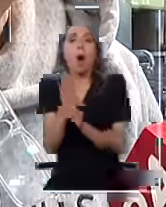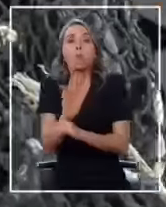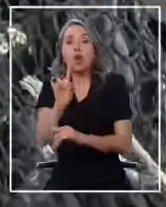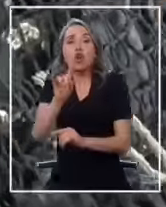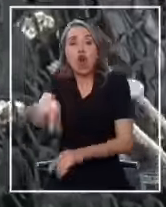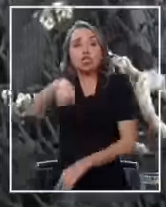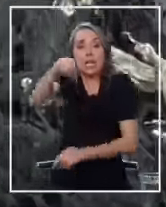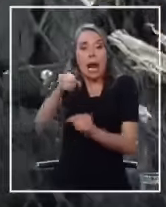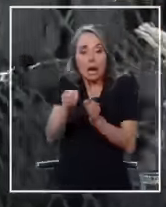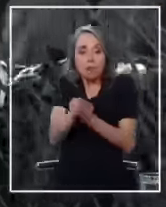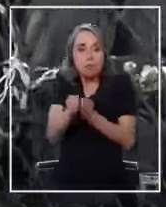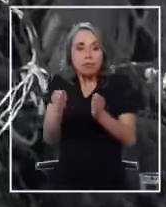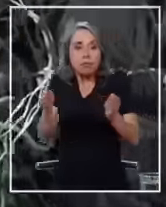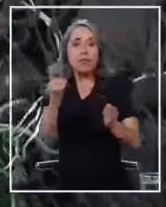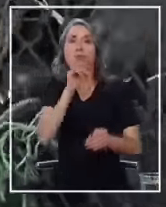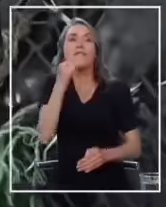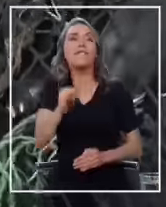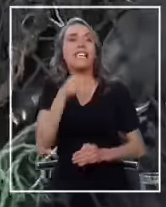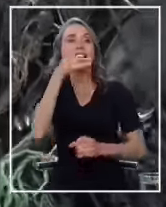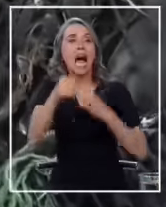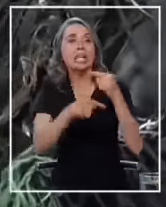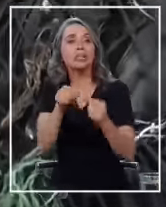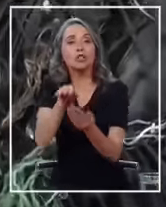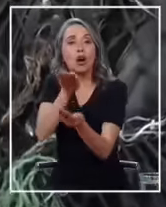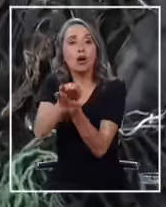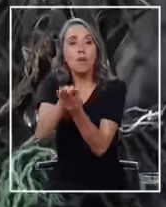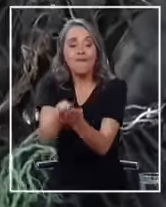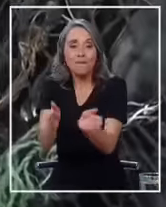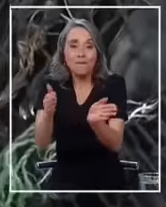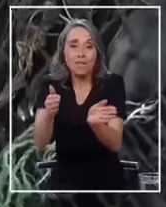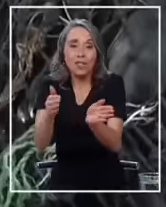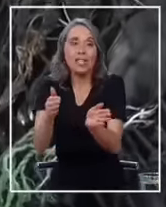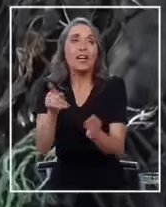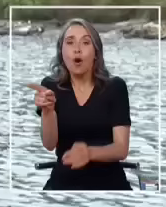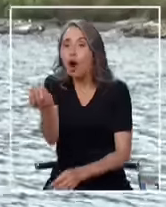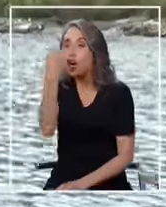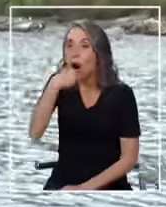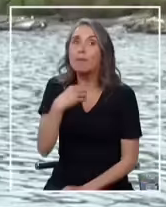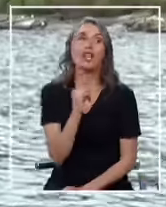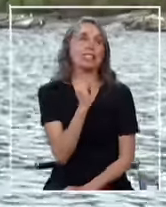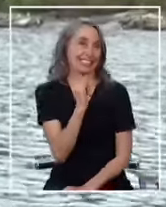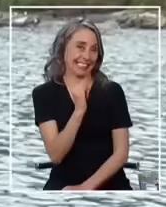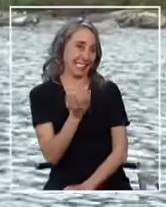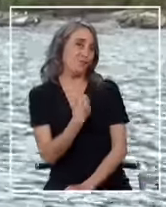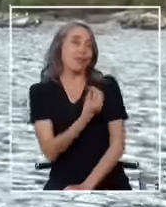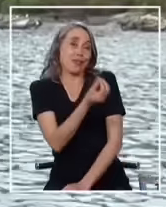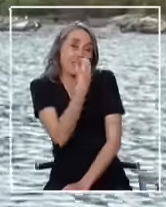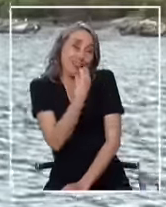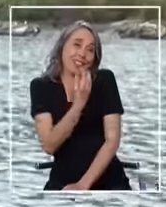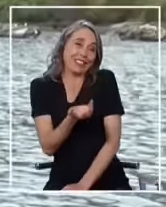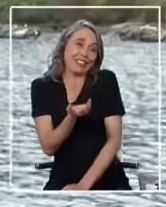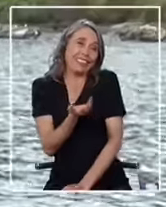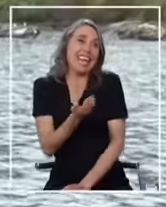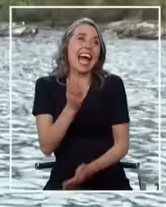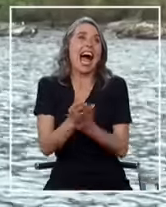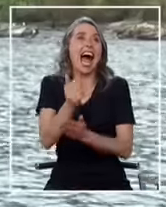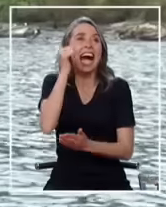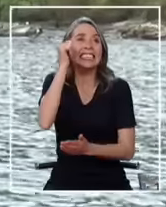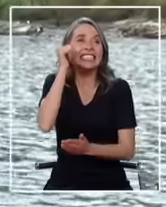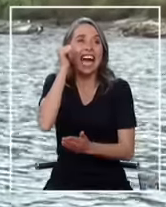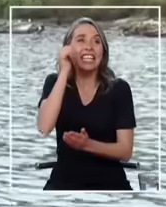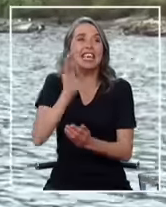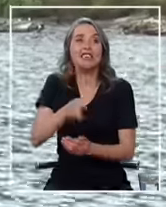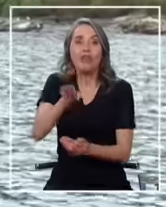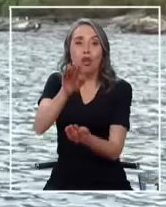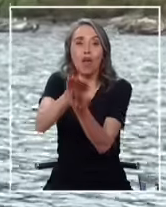sí. ¿Quieres saber el final de la historia de este molusco gigante? ¿Y se lo comió usted? Sí, pues me lo comí. Pues. Hasta ayer todavía se mantenía